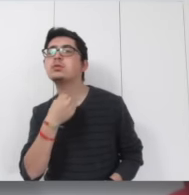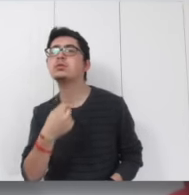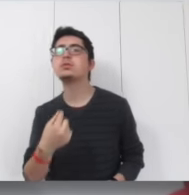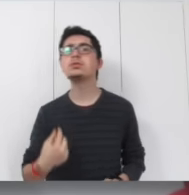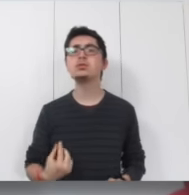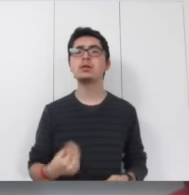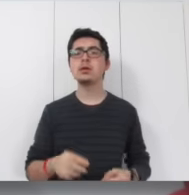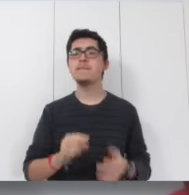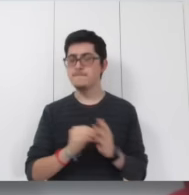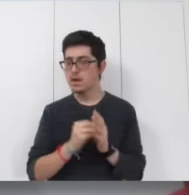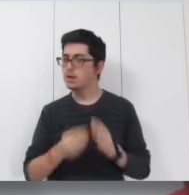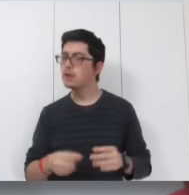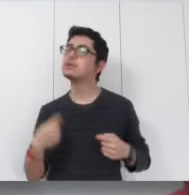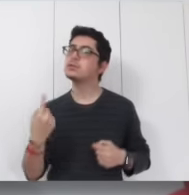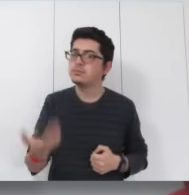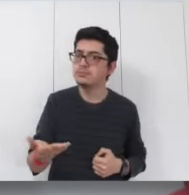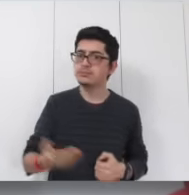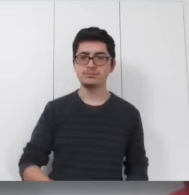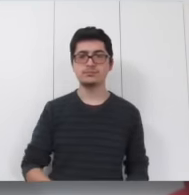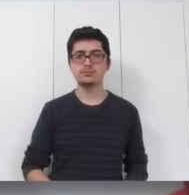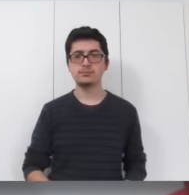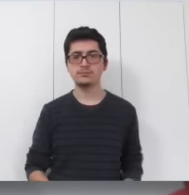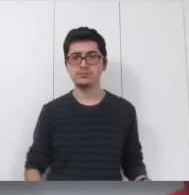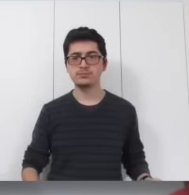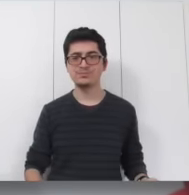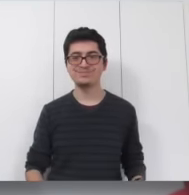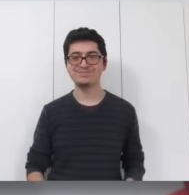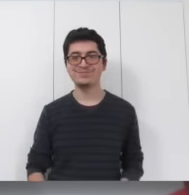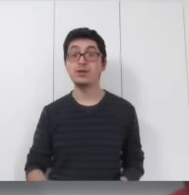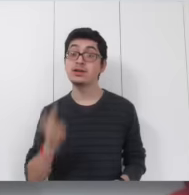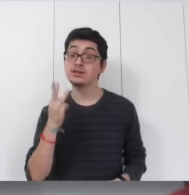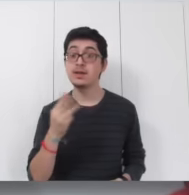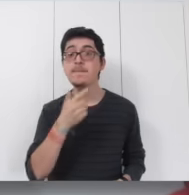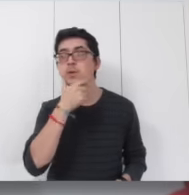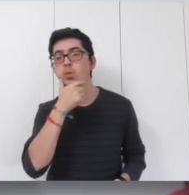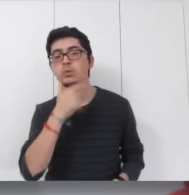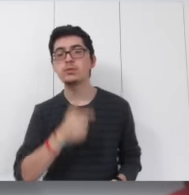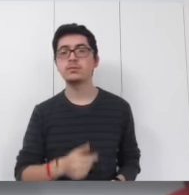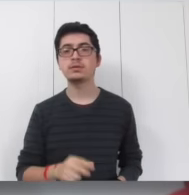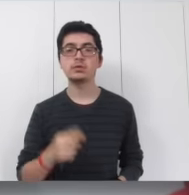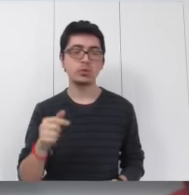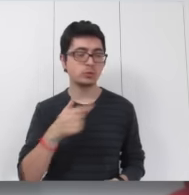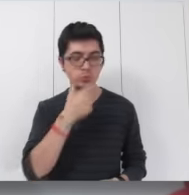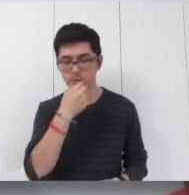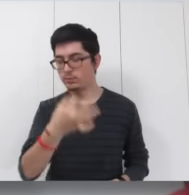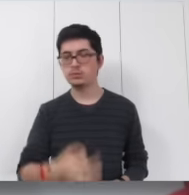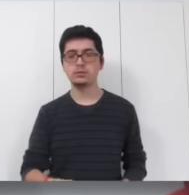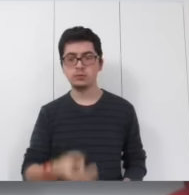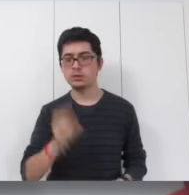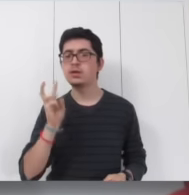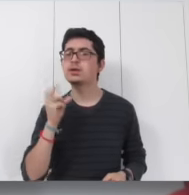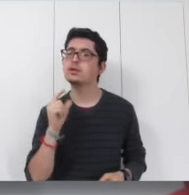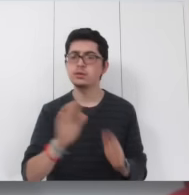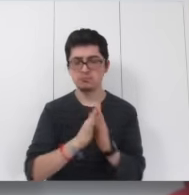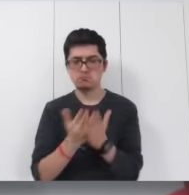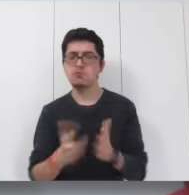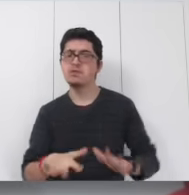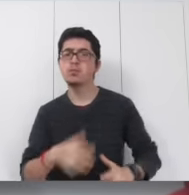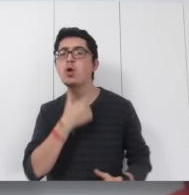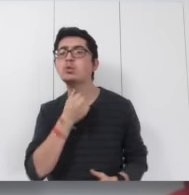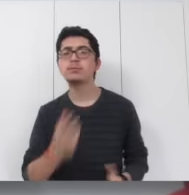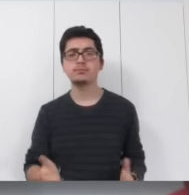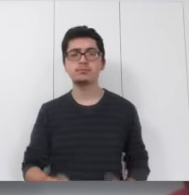la novedad que más se acomode a ti. Así que voy a hacer tres preguntas y en base a tus respuestas te voy a recomendar el libro que quizás te